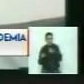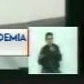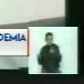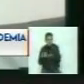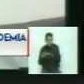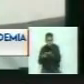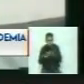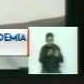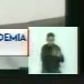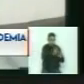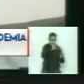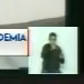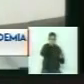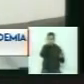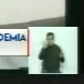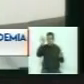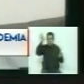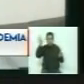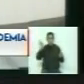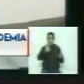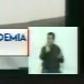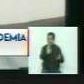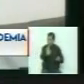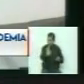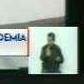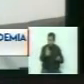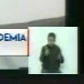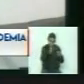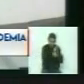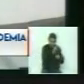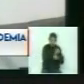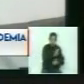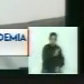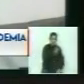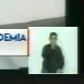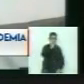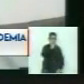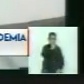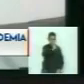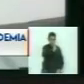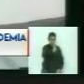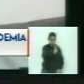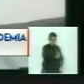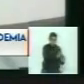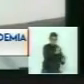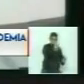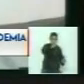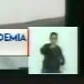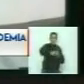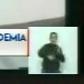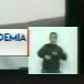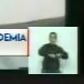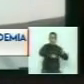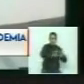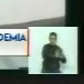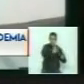de que hay picos, que hay oleadas, que hay esto. Nosotros pronosticamos dos picos en la Universidad UTE. Un pico que fue a mediados de mayo y el